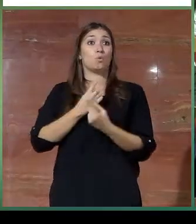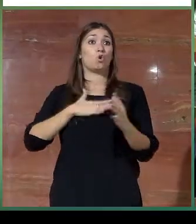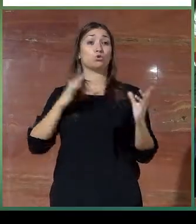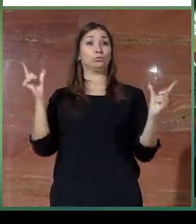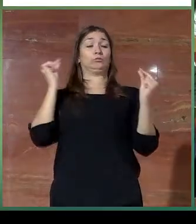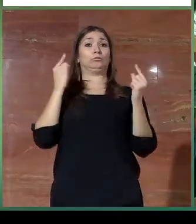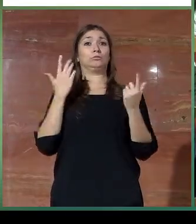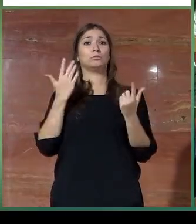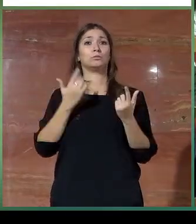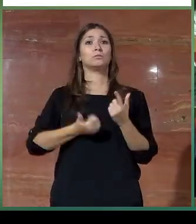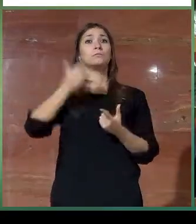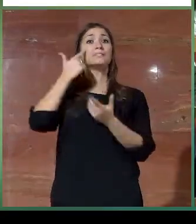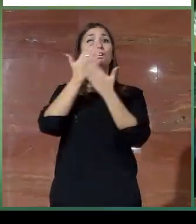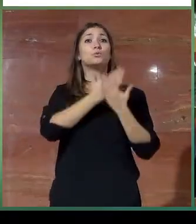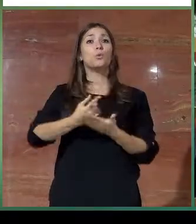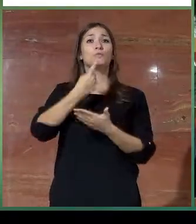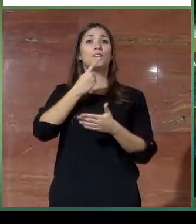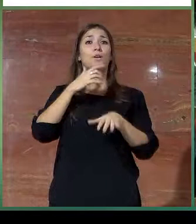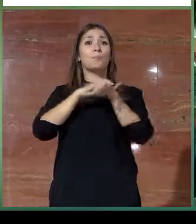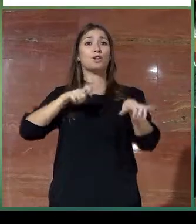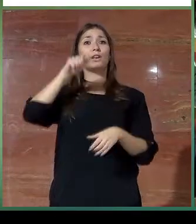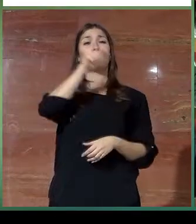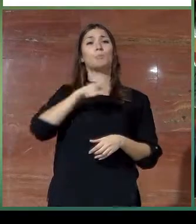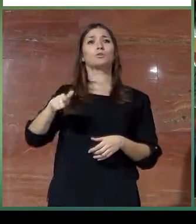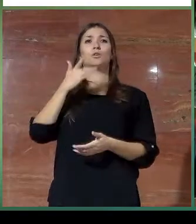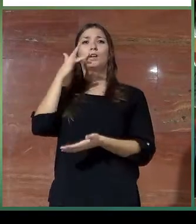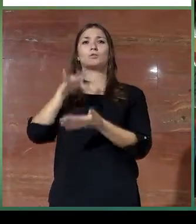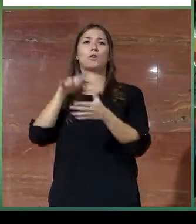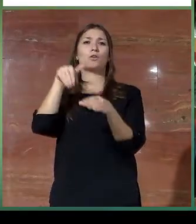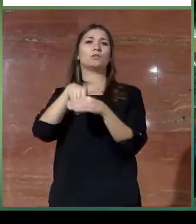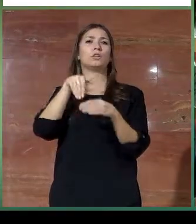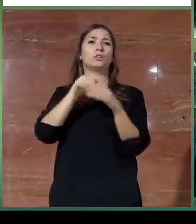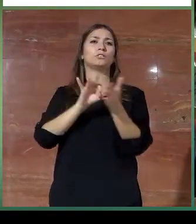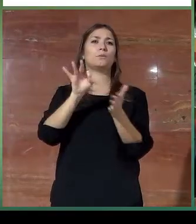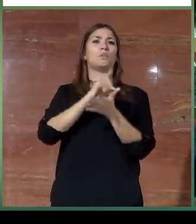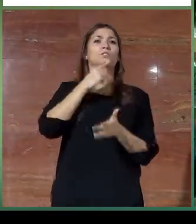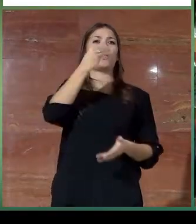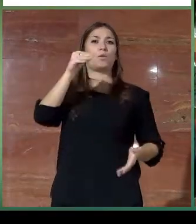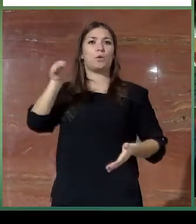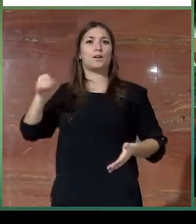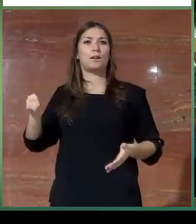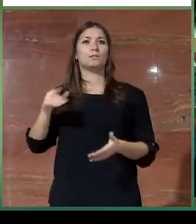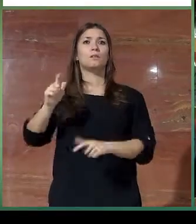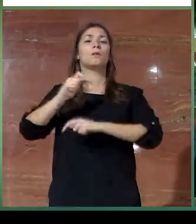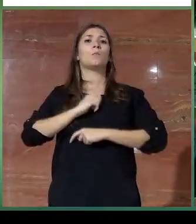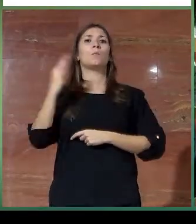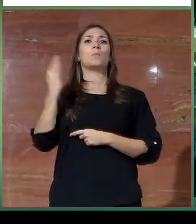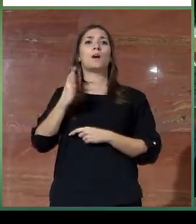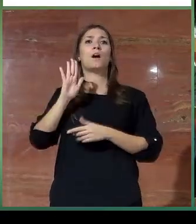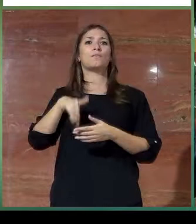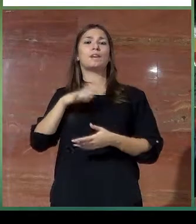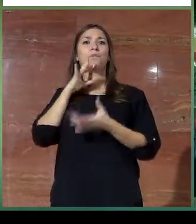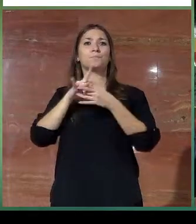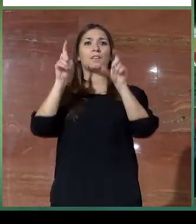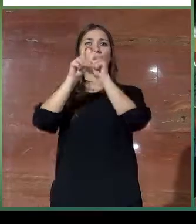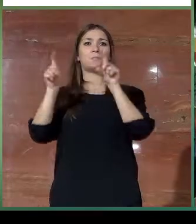Los principales escollos de la que la mayoría demandamos son los accesos al contenido de servicios adicionales que disponen las entidades públicas y las